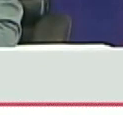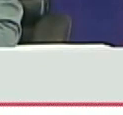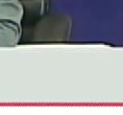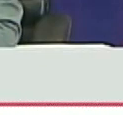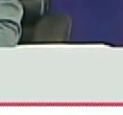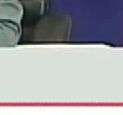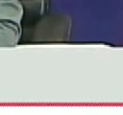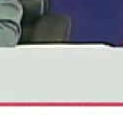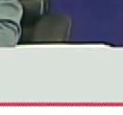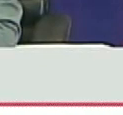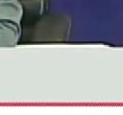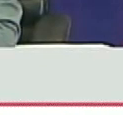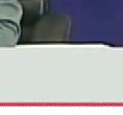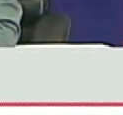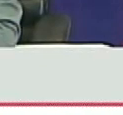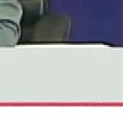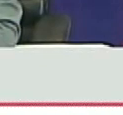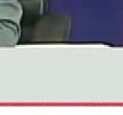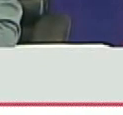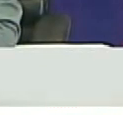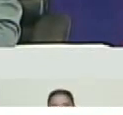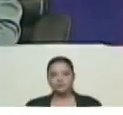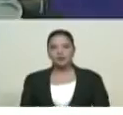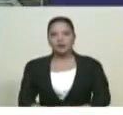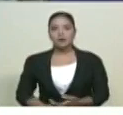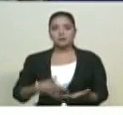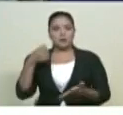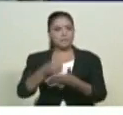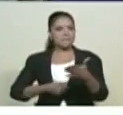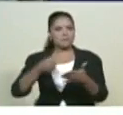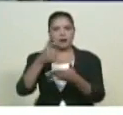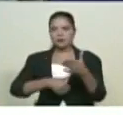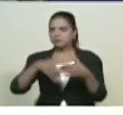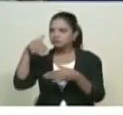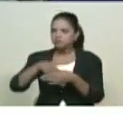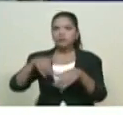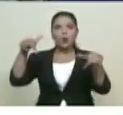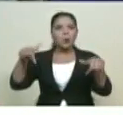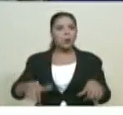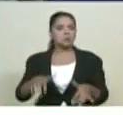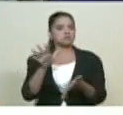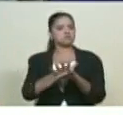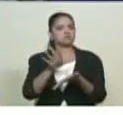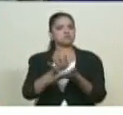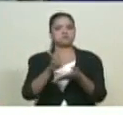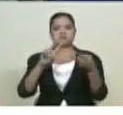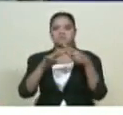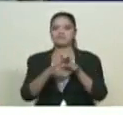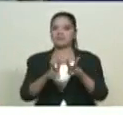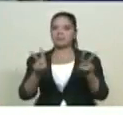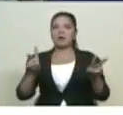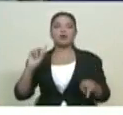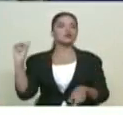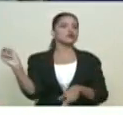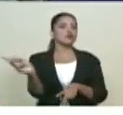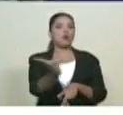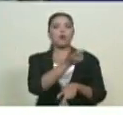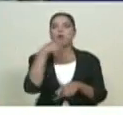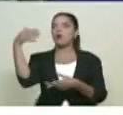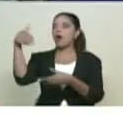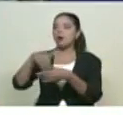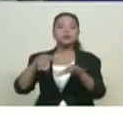el futuro, demos nuestra batalla de Santa Inés pacífica el día de hoy, acudiendo a votar para escoger a